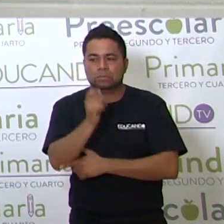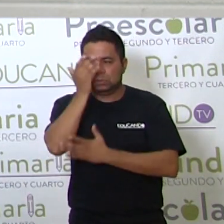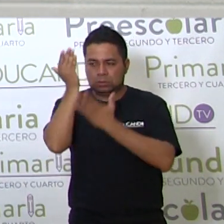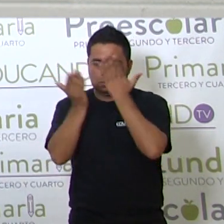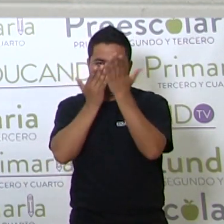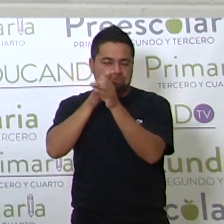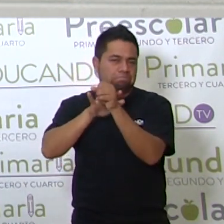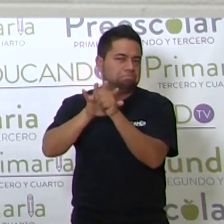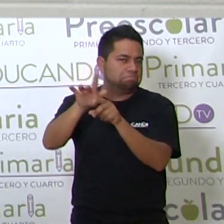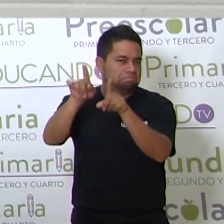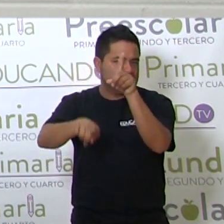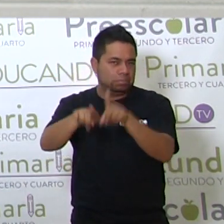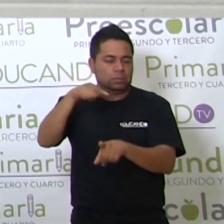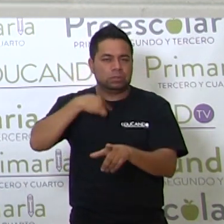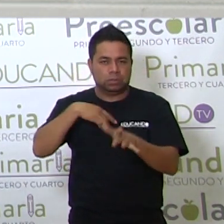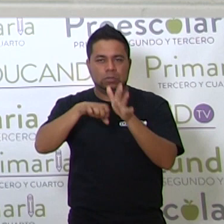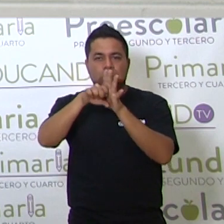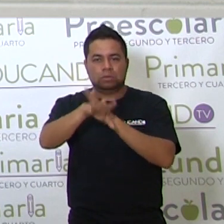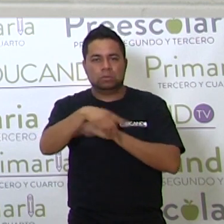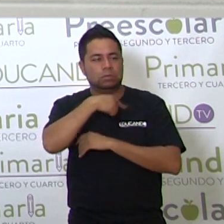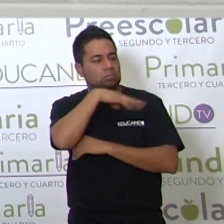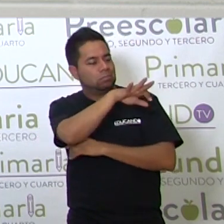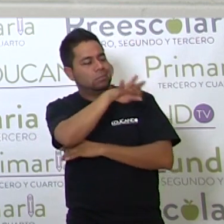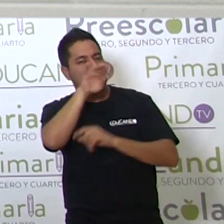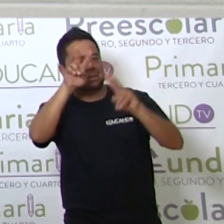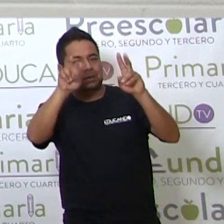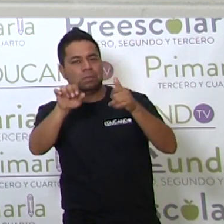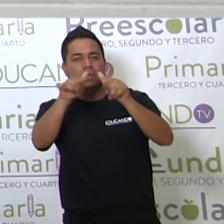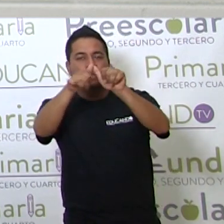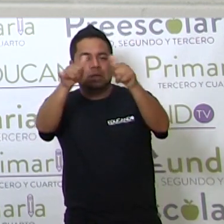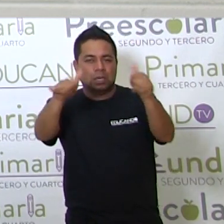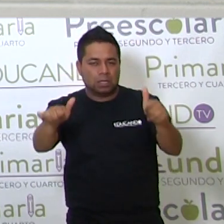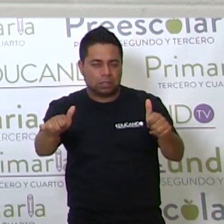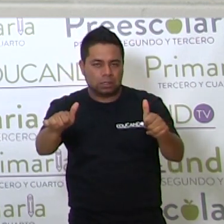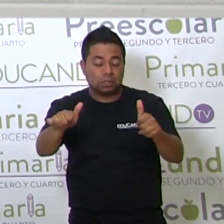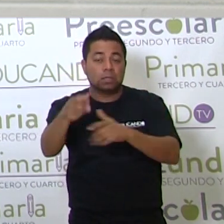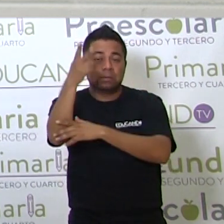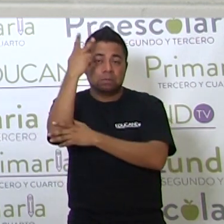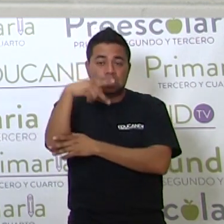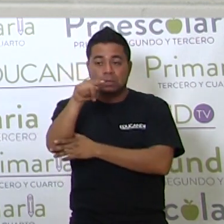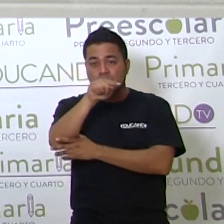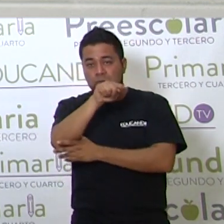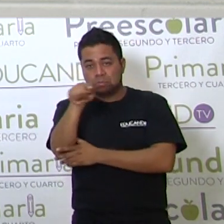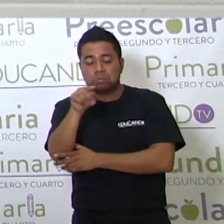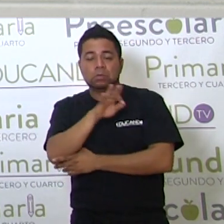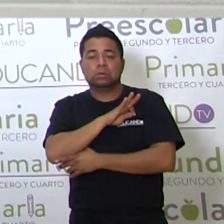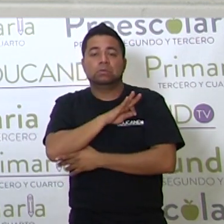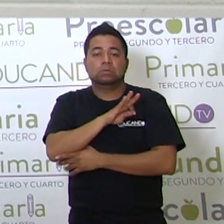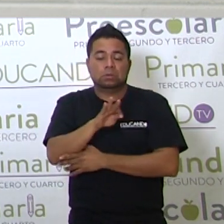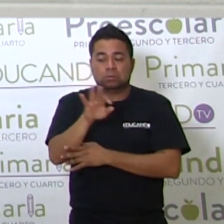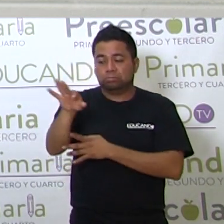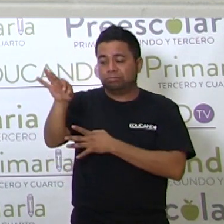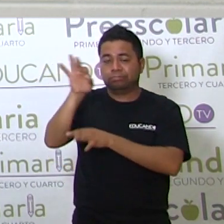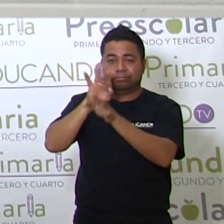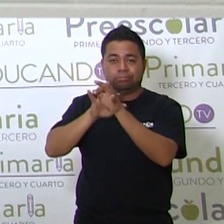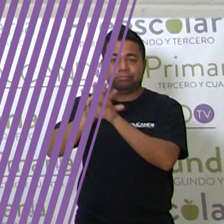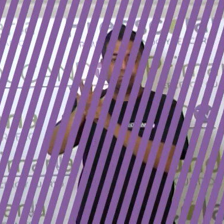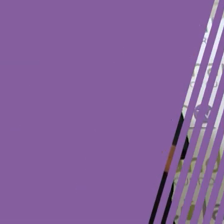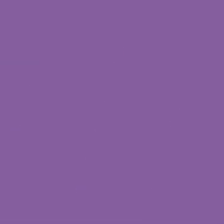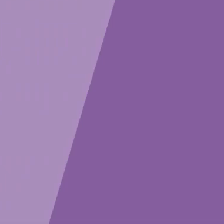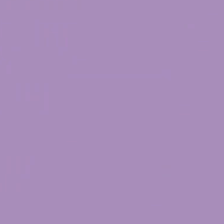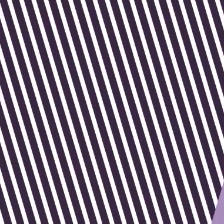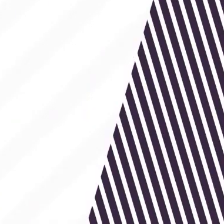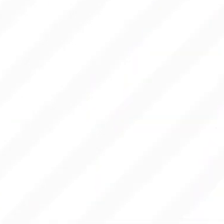estudiando. Yo en este caso elegí las artes, pero ustedes pueden elegir cualquier tema.